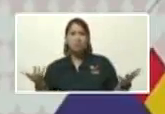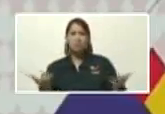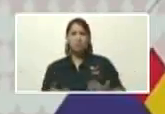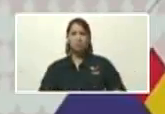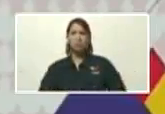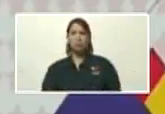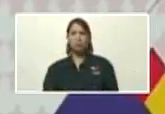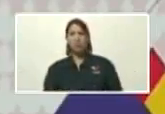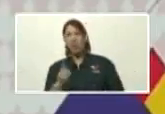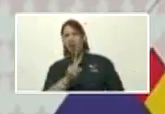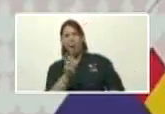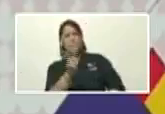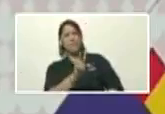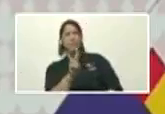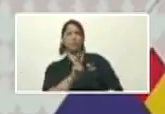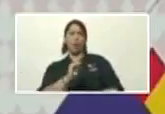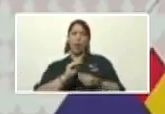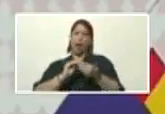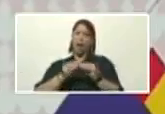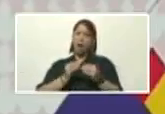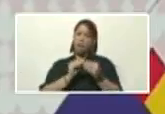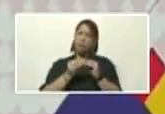no, que Venezuela se está arreglando,